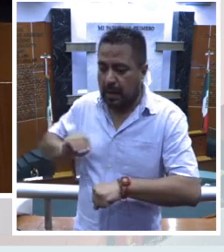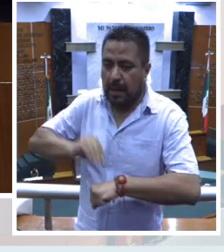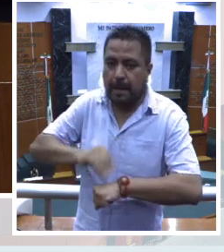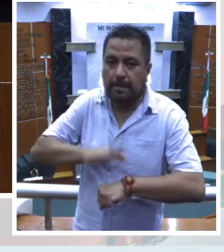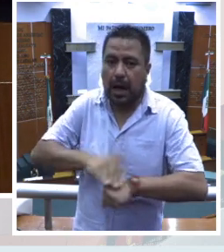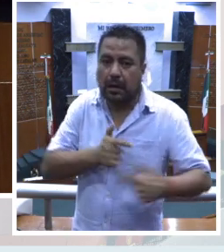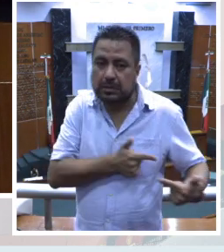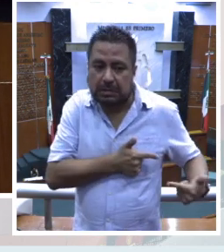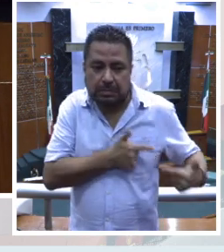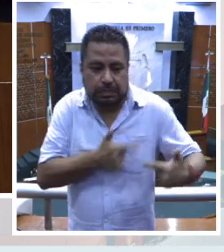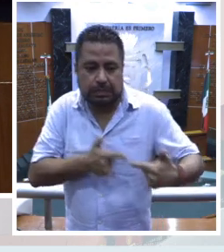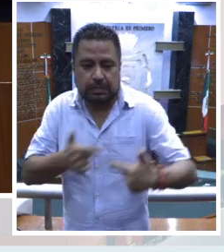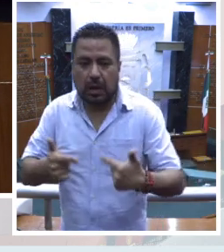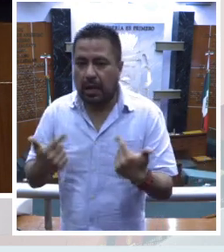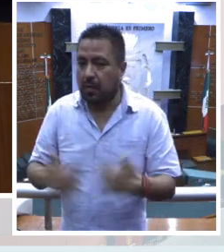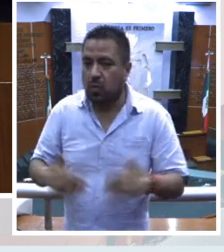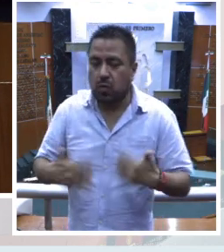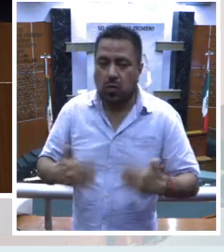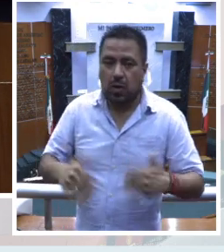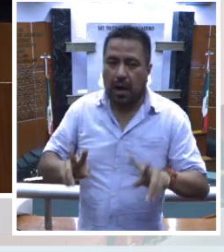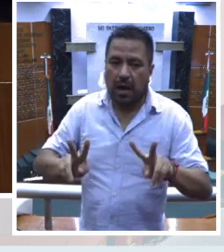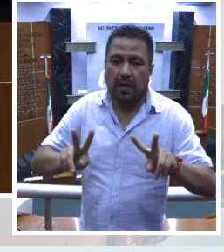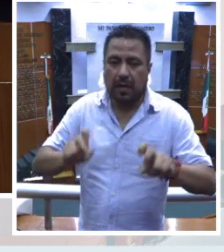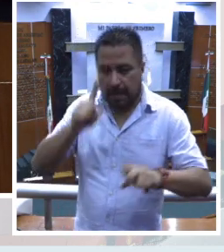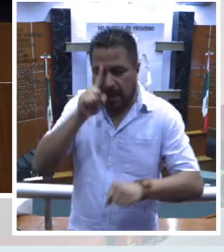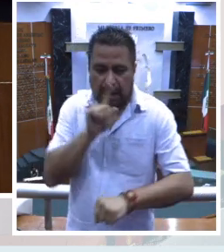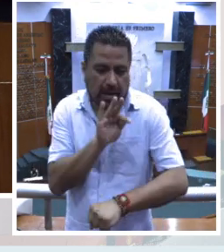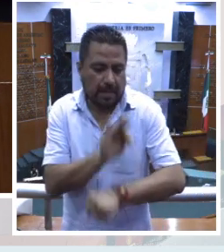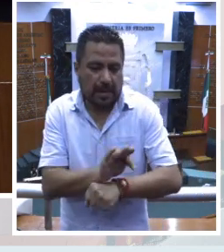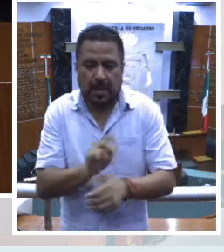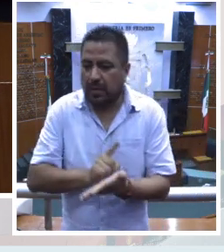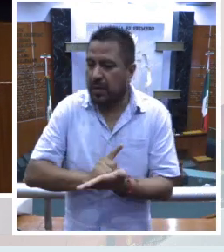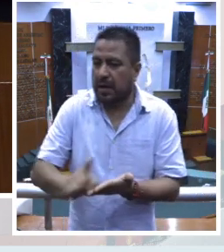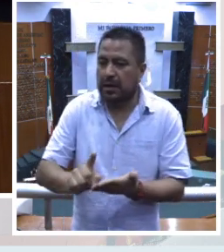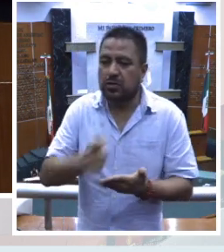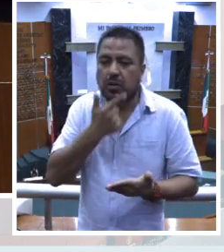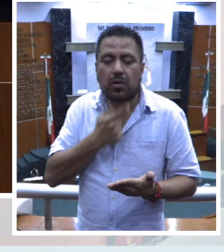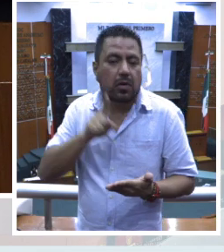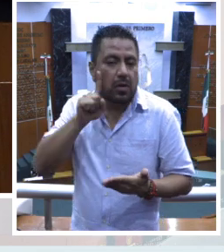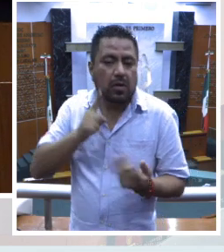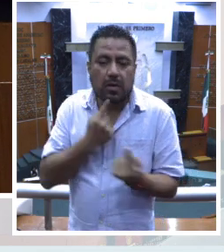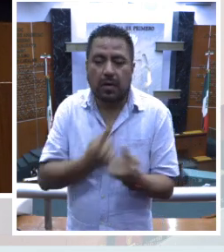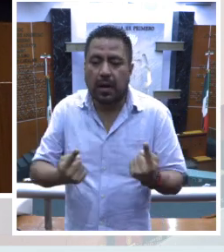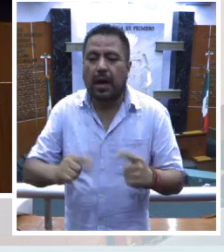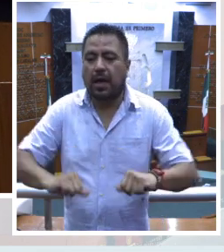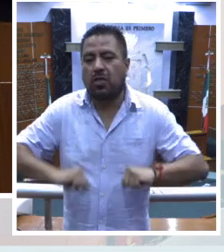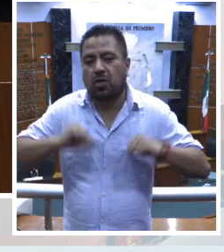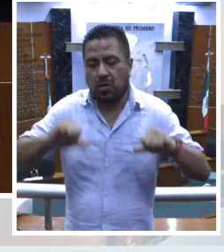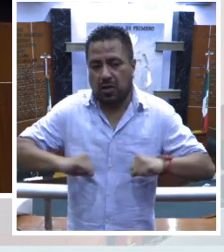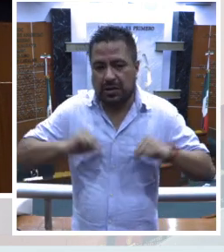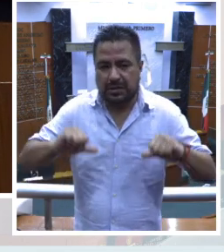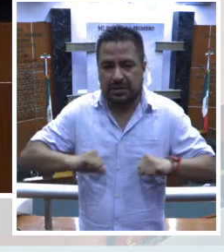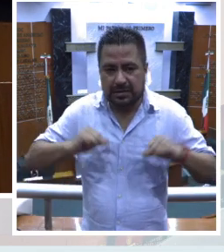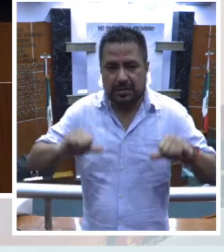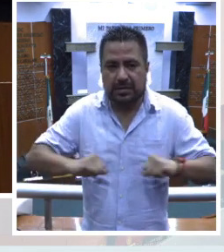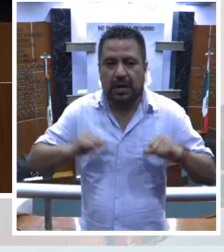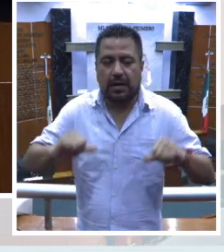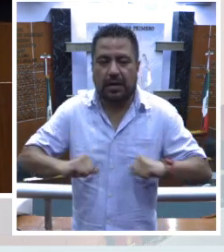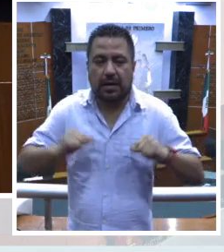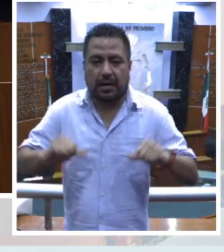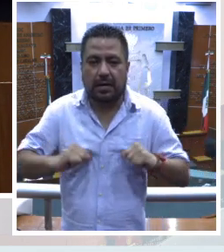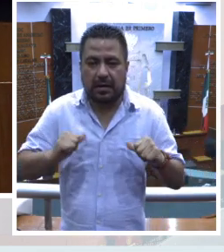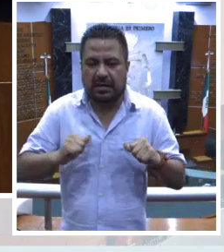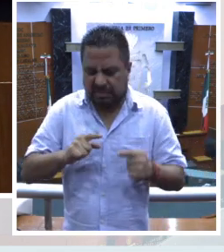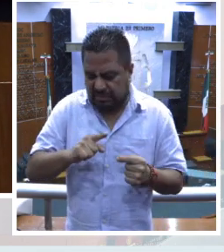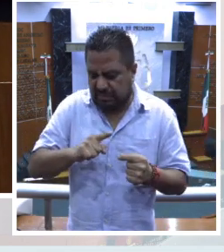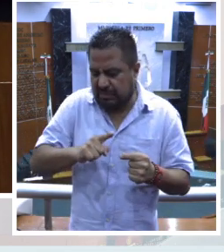legado en estas materias y en la protección de los derechos de las niñas, los niños y adolescentes, a quienes